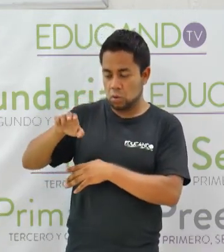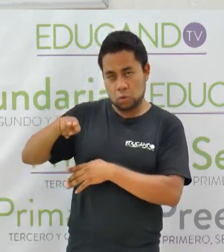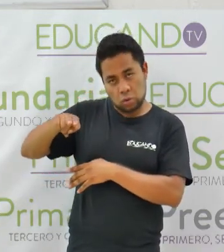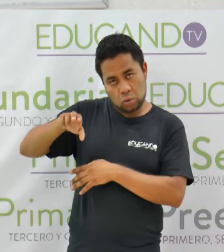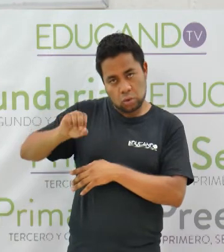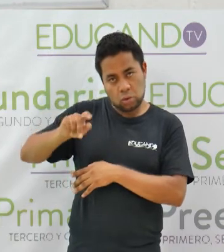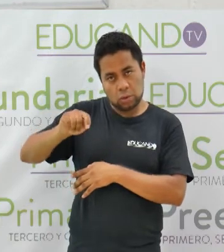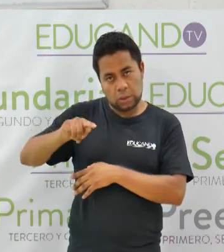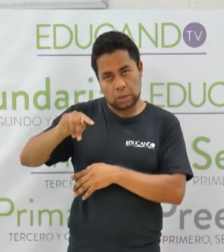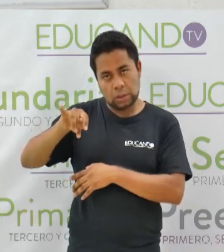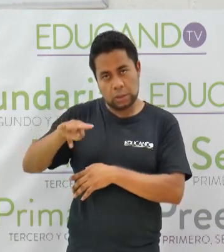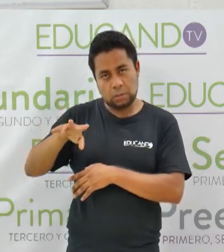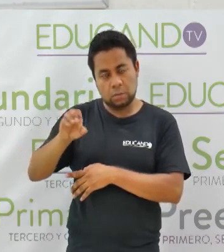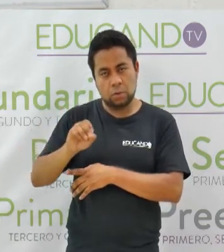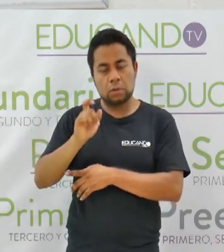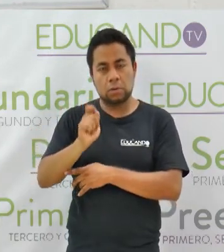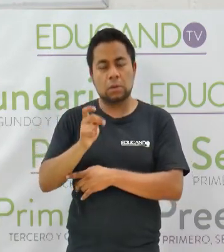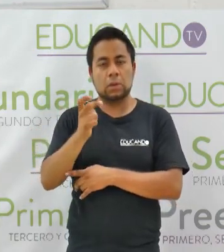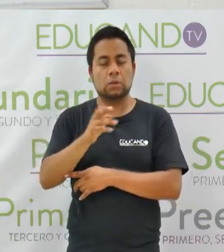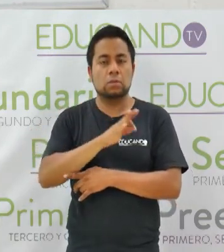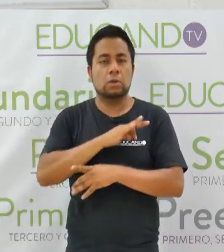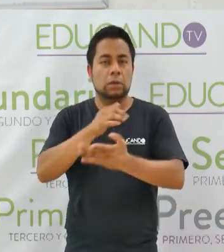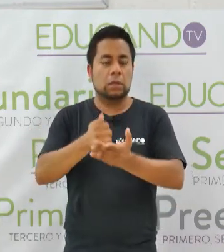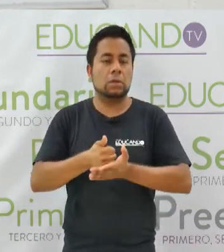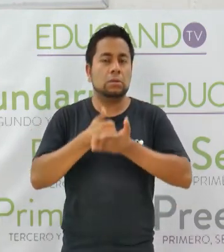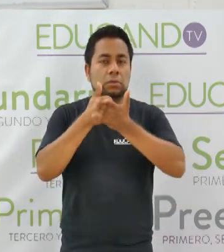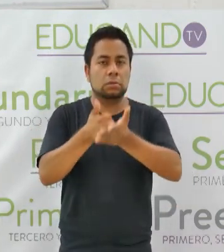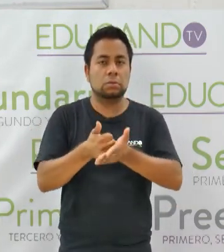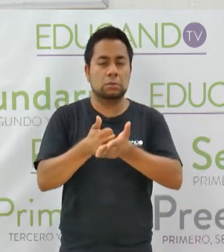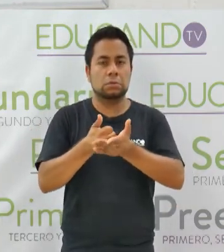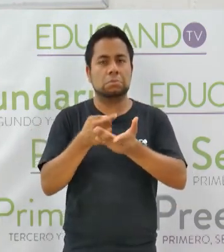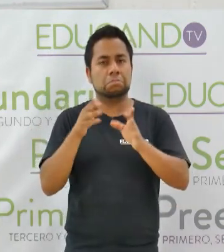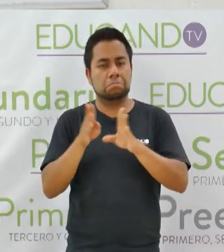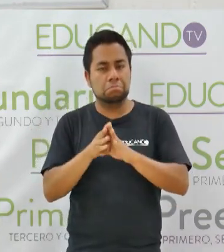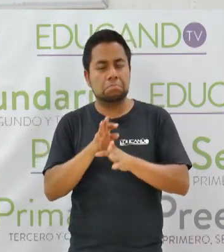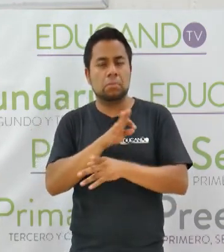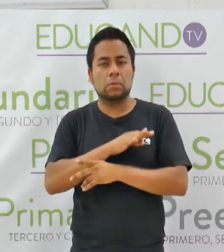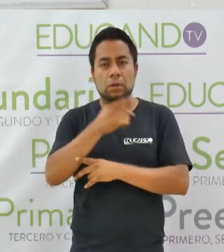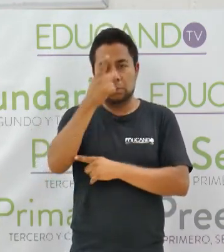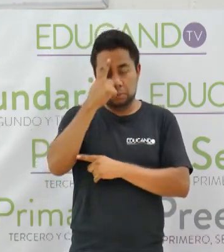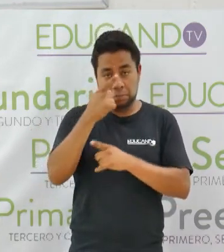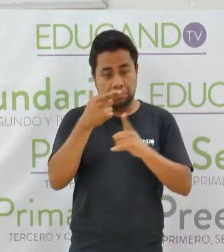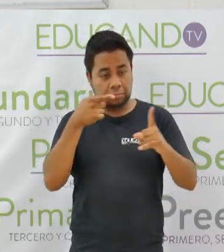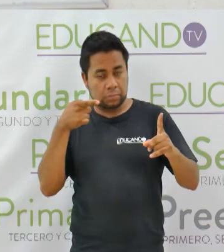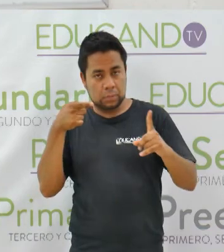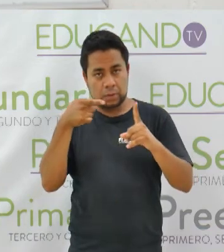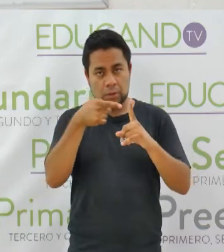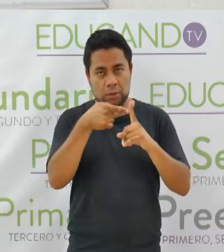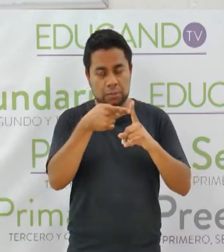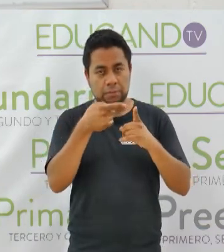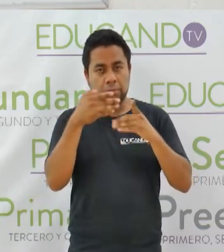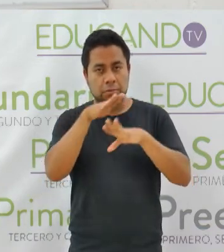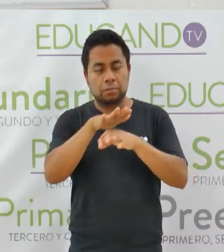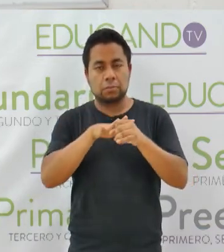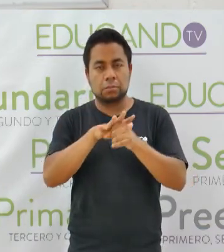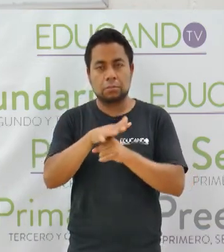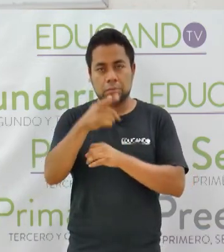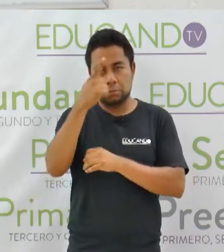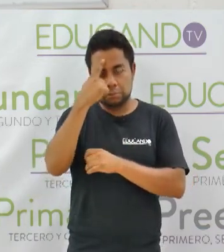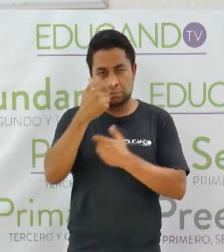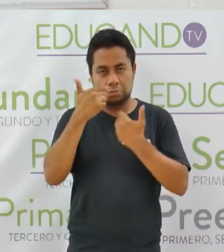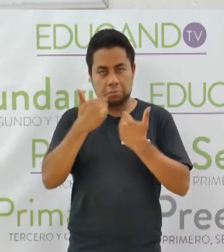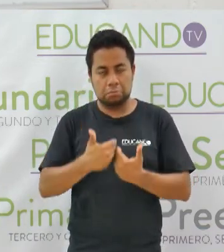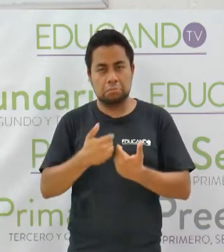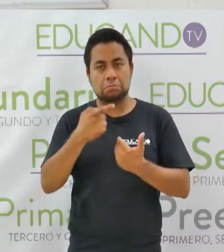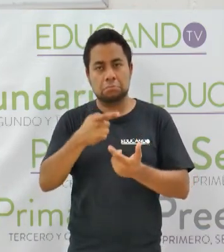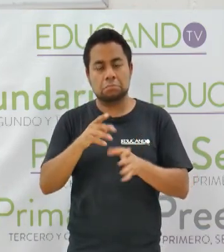connotativo. Y este lenguaje connotativo le va a permitir, bien, le va a permitir hacer referencia a lo que